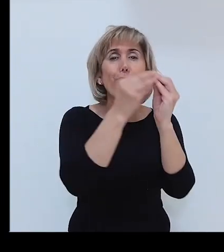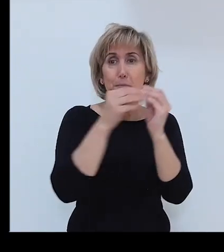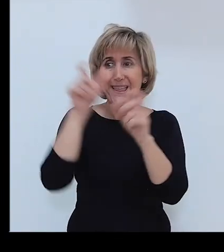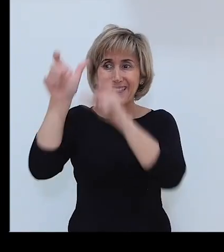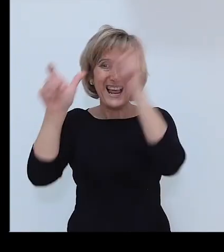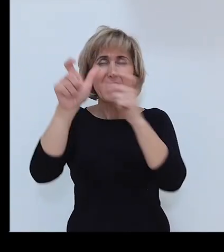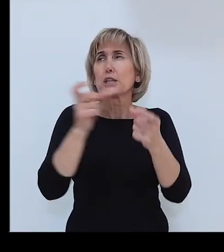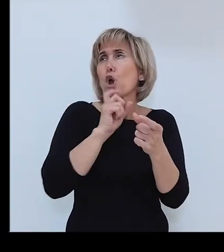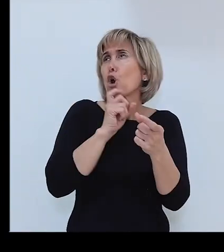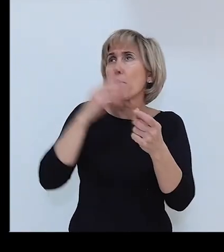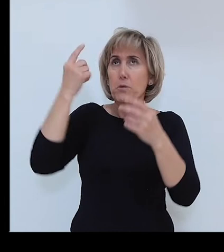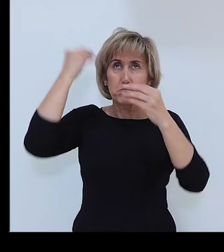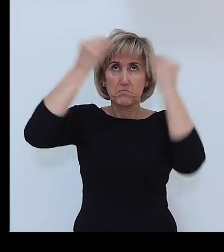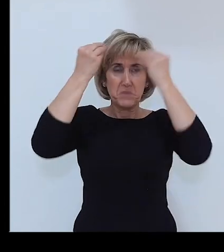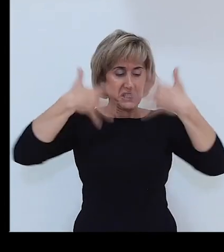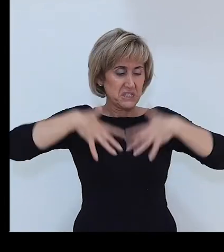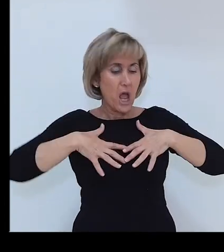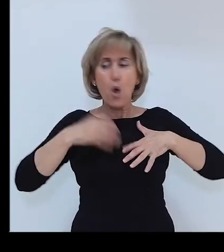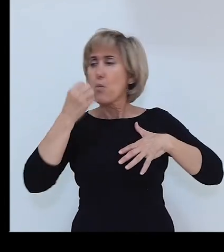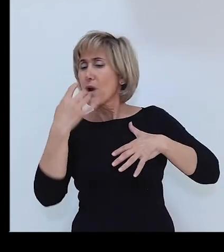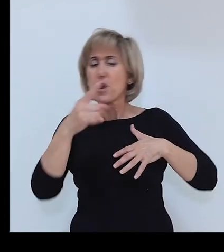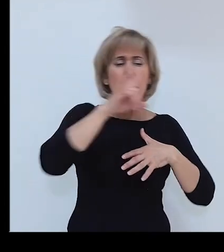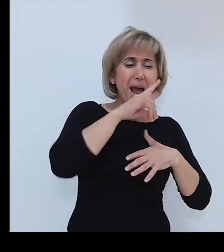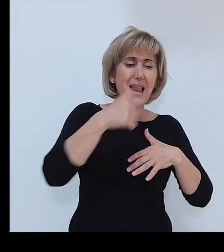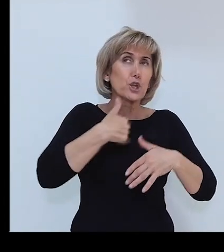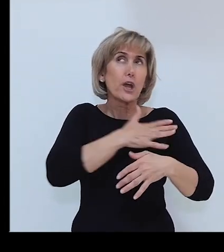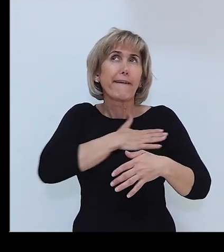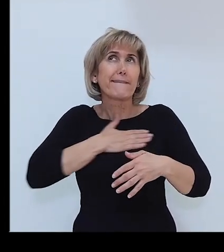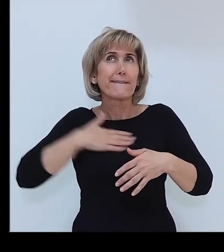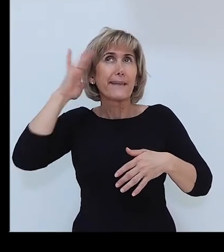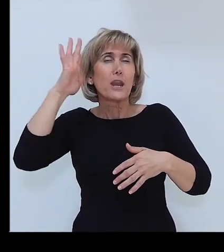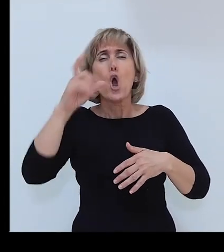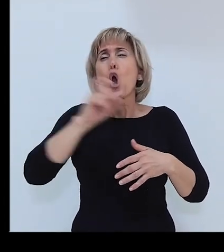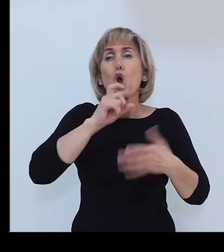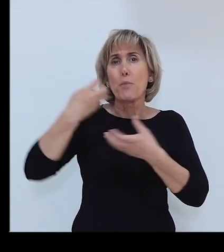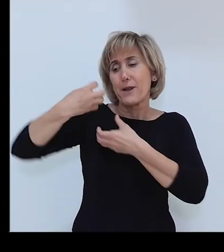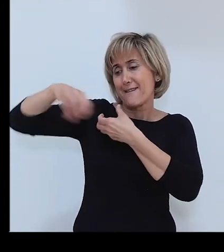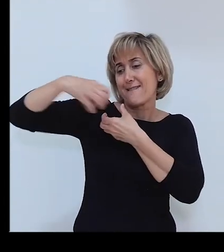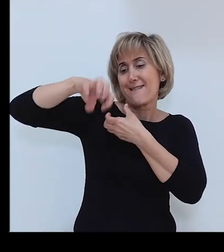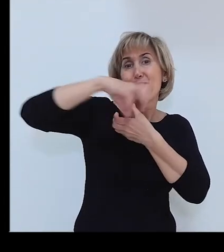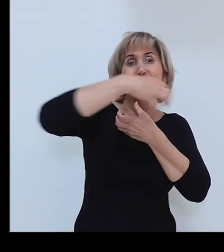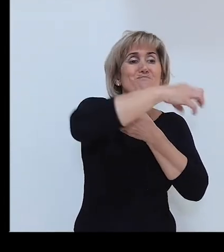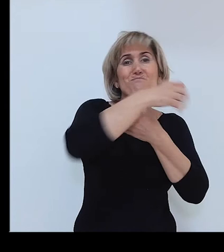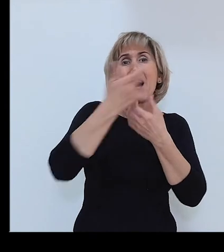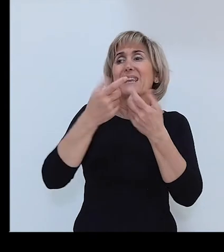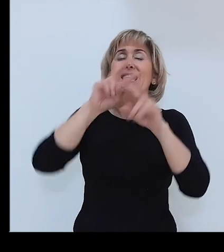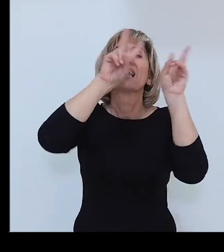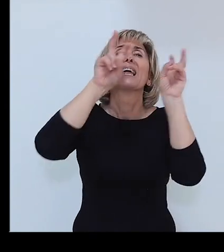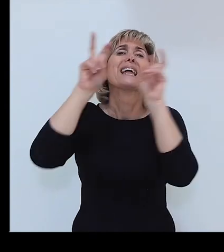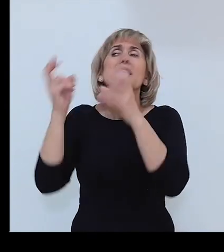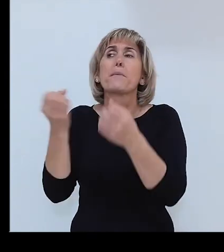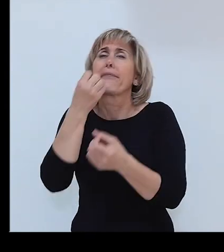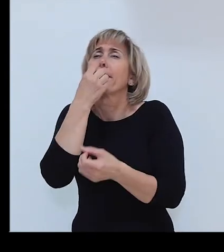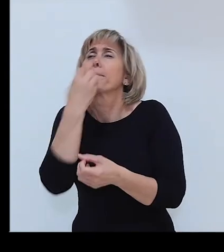el punto de vista de las formas en que la gente concibe qué es lo bueno y qué es lo malo, lo deseable, cómo se